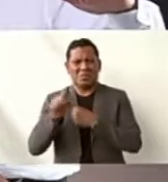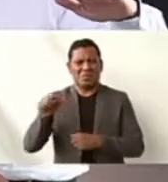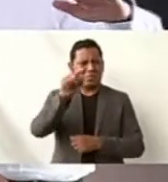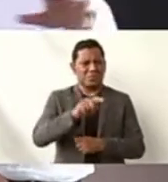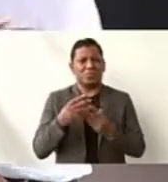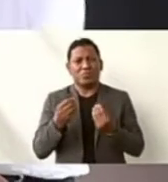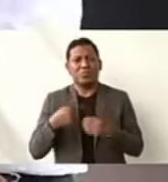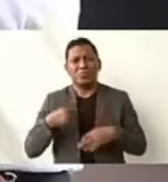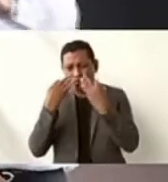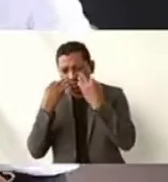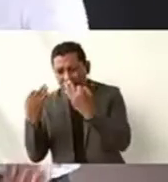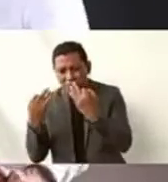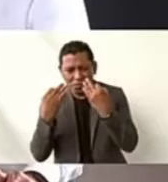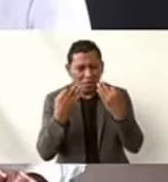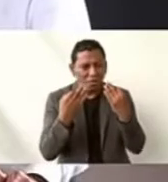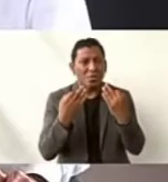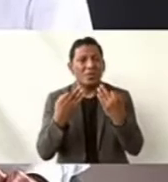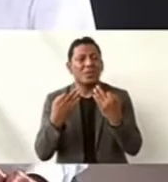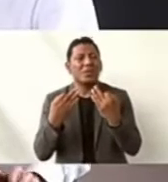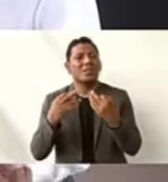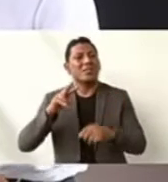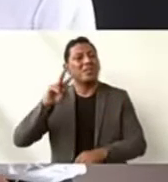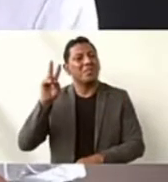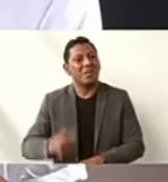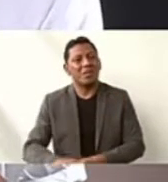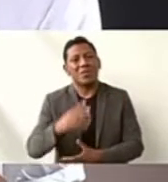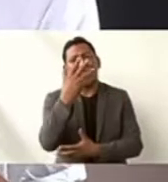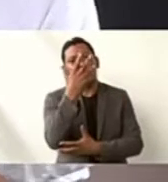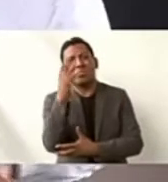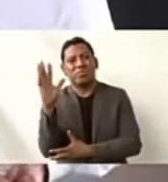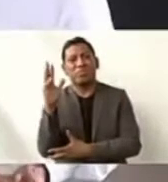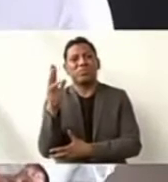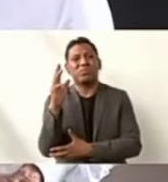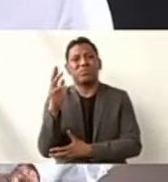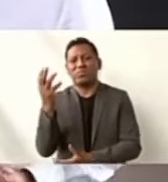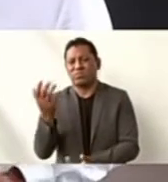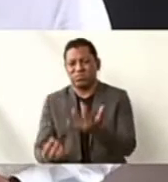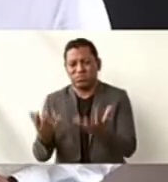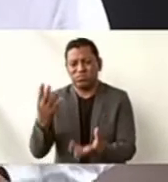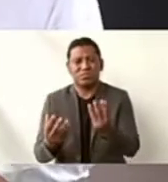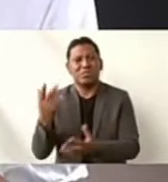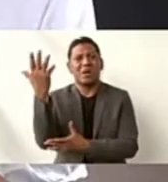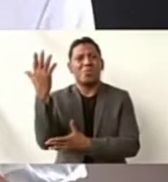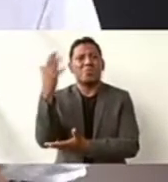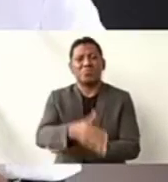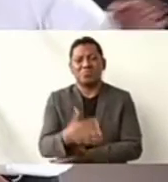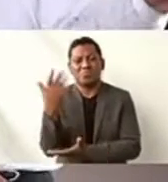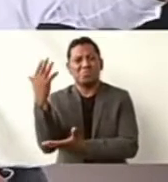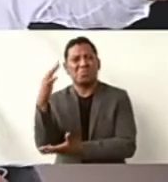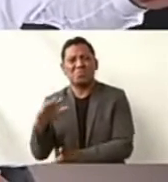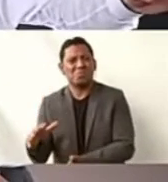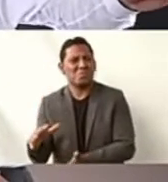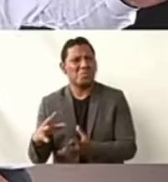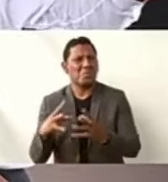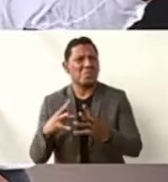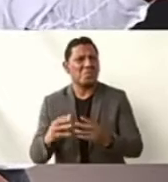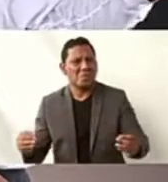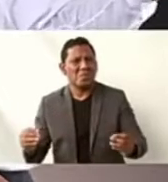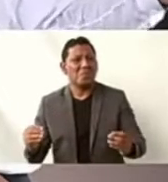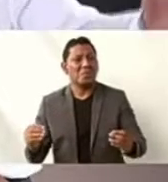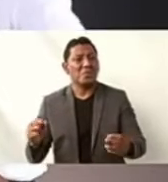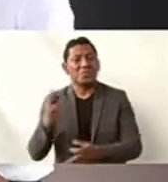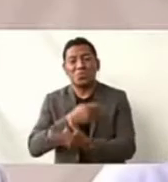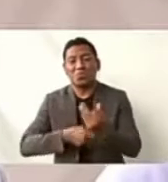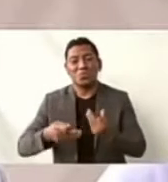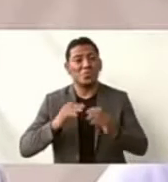cómo se están quemando estos bosques cómo se están talando todos nosotros en el mundo necesitamos concentrarnos en lo